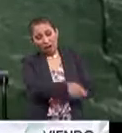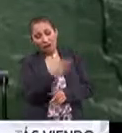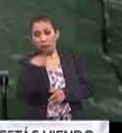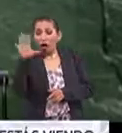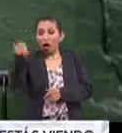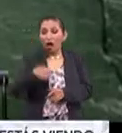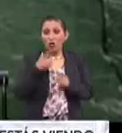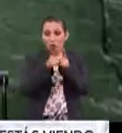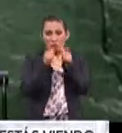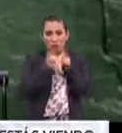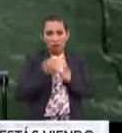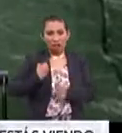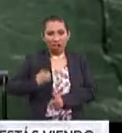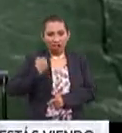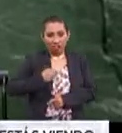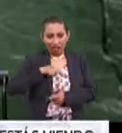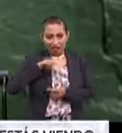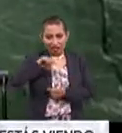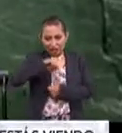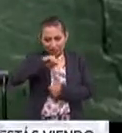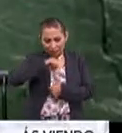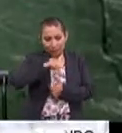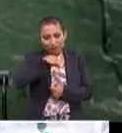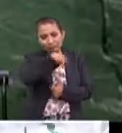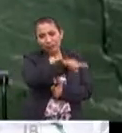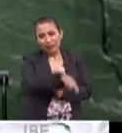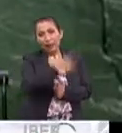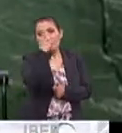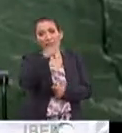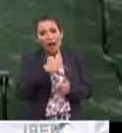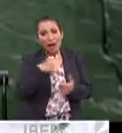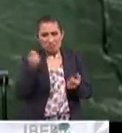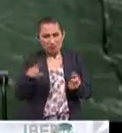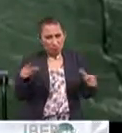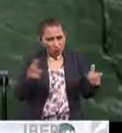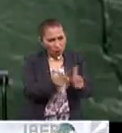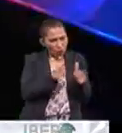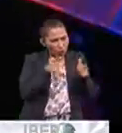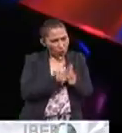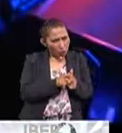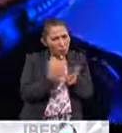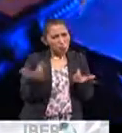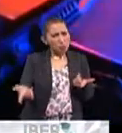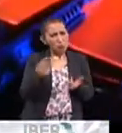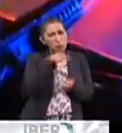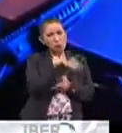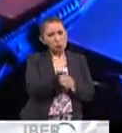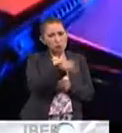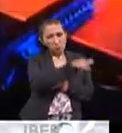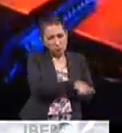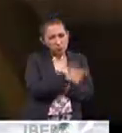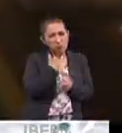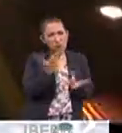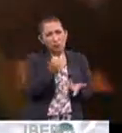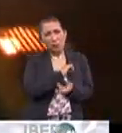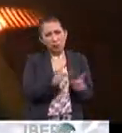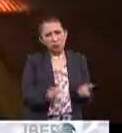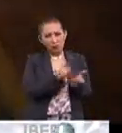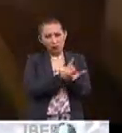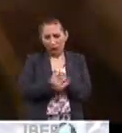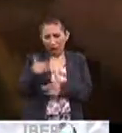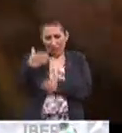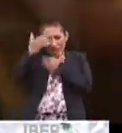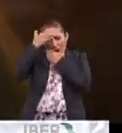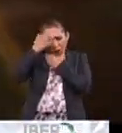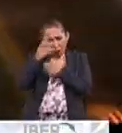al pandillerismo centroamericano, a la actividad delictiva mexicana con el terrorismo internacional. Es decir, este es